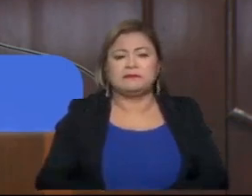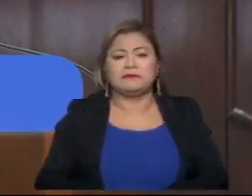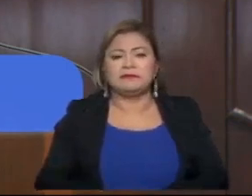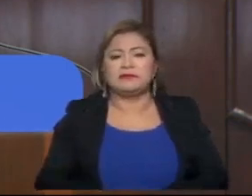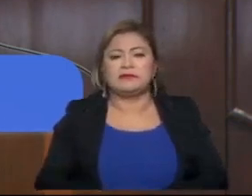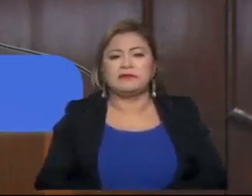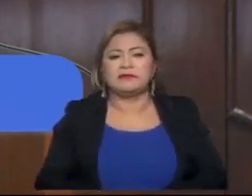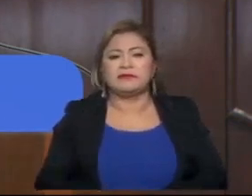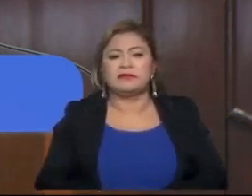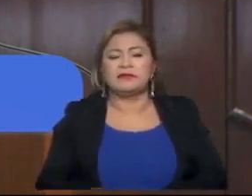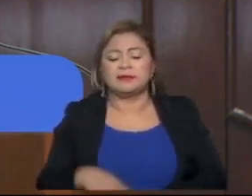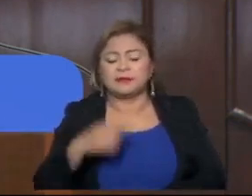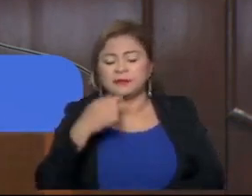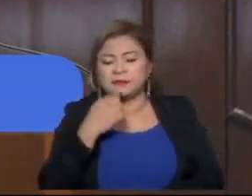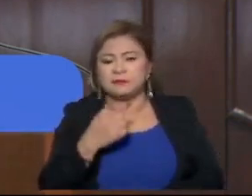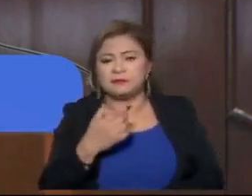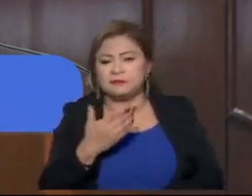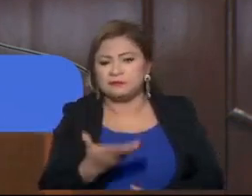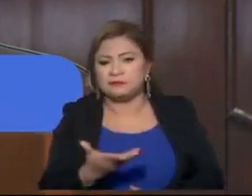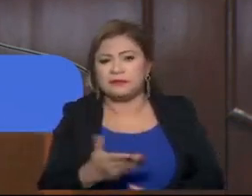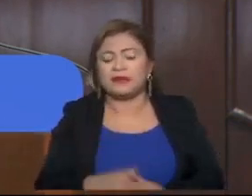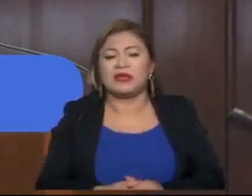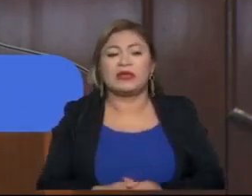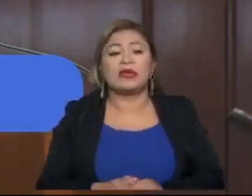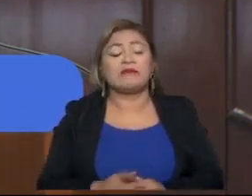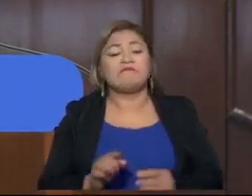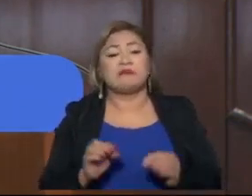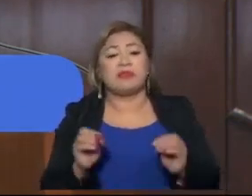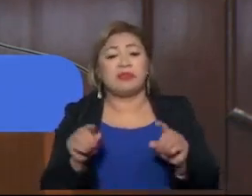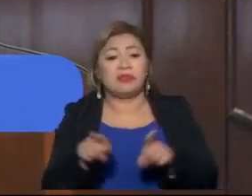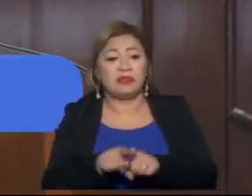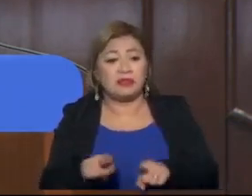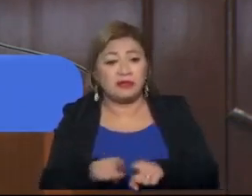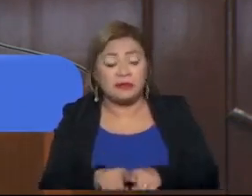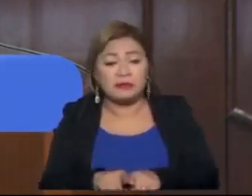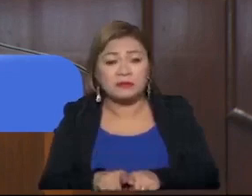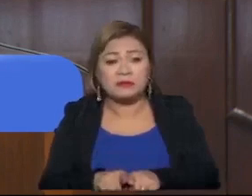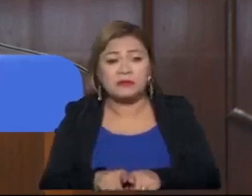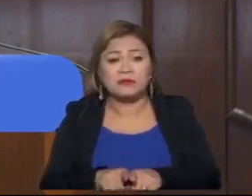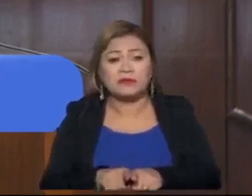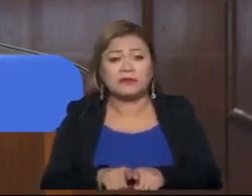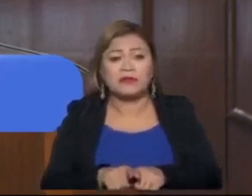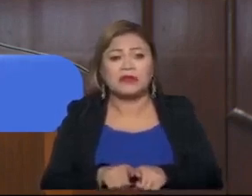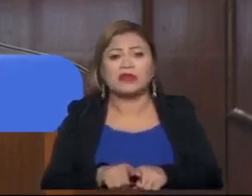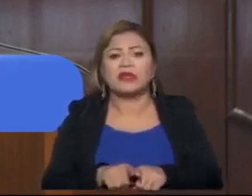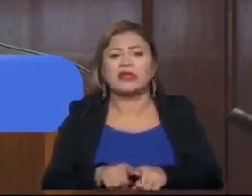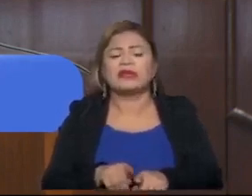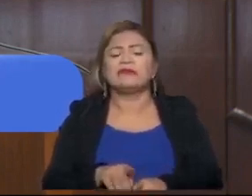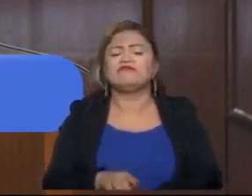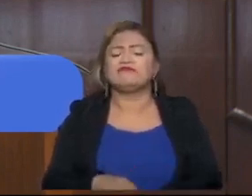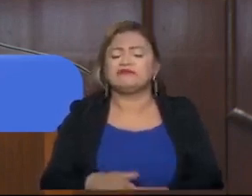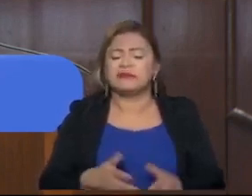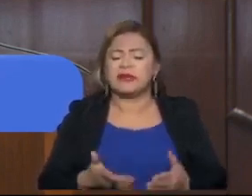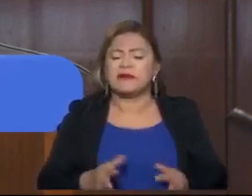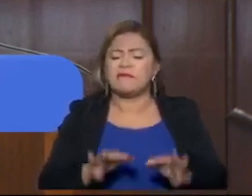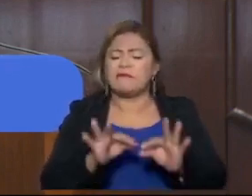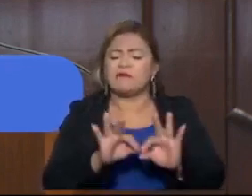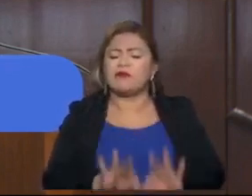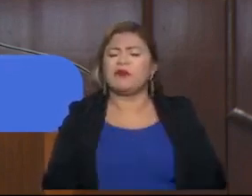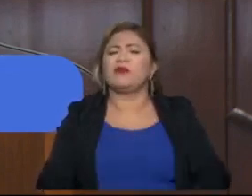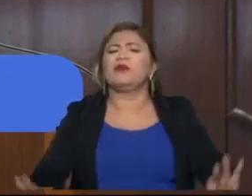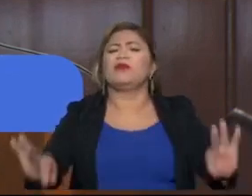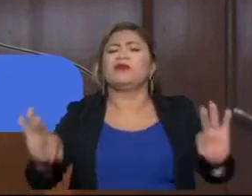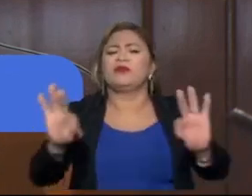En ese sentido, y entre otras acciones, es sumamente